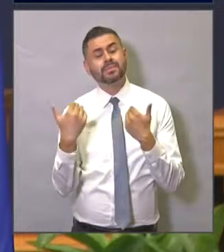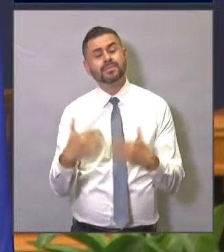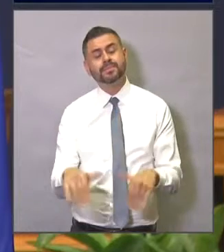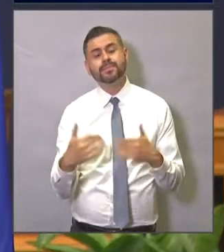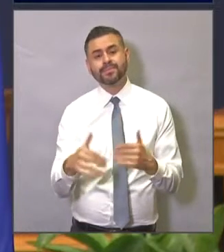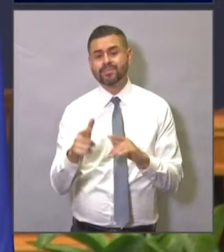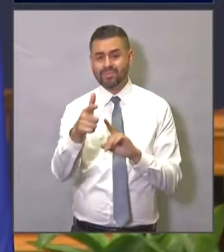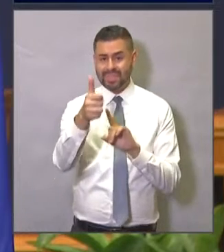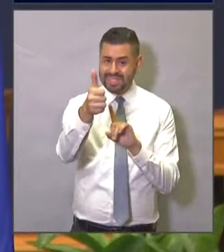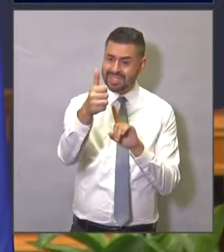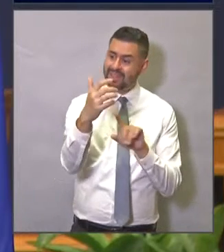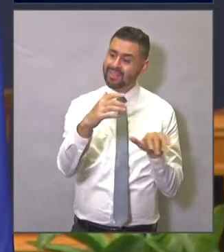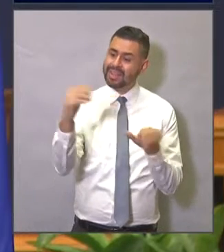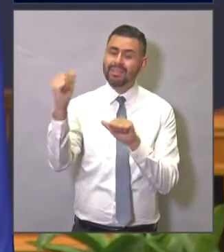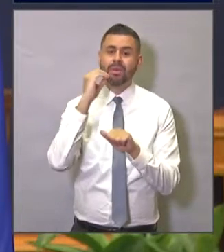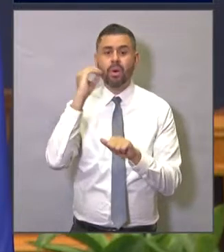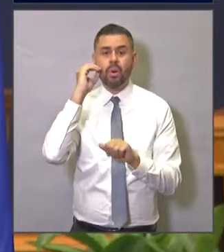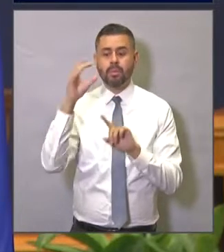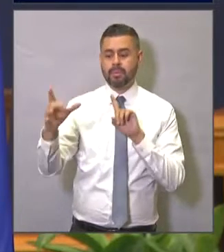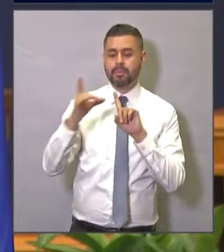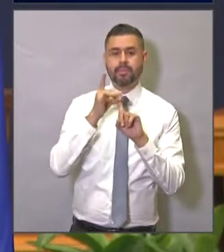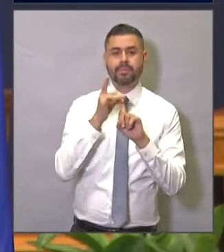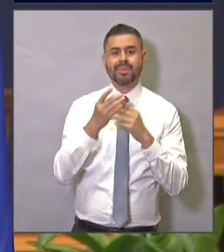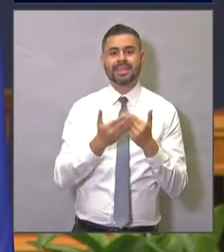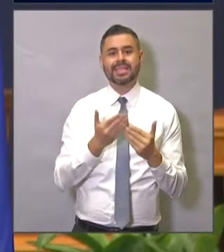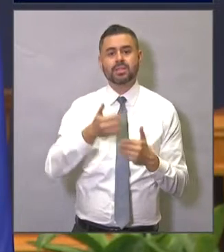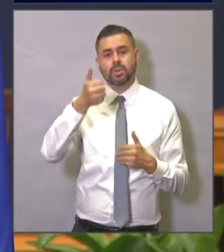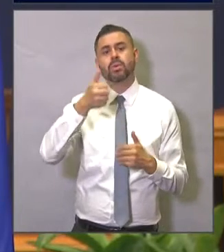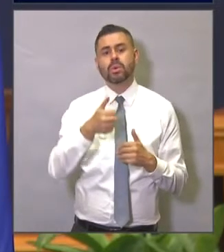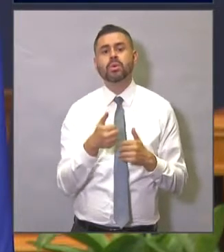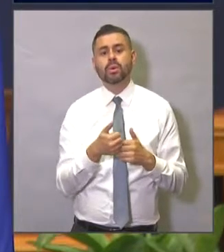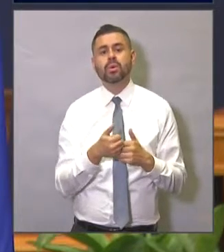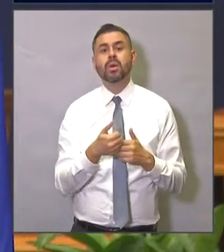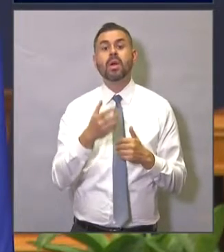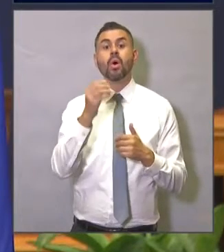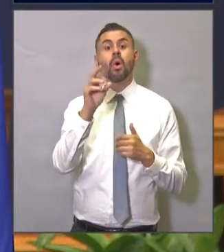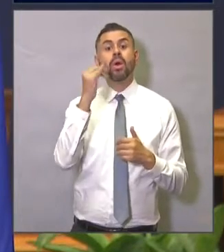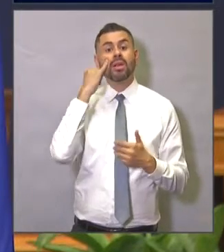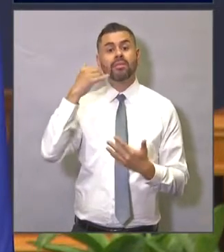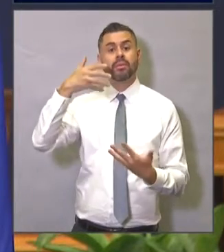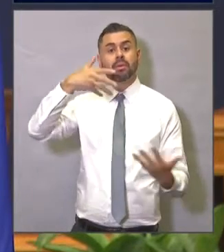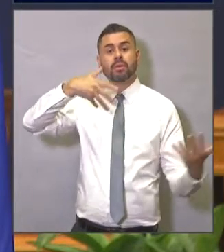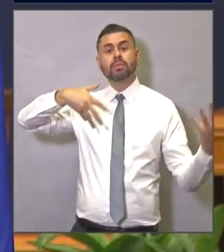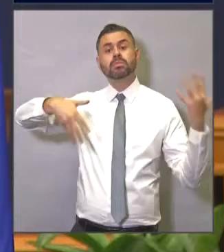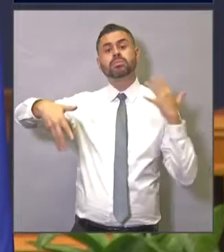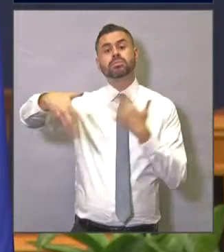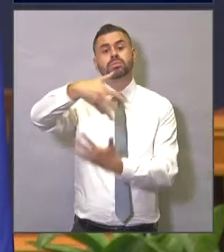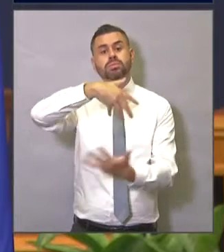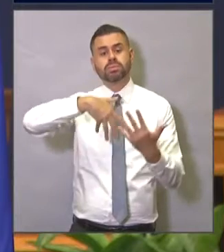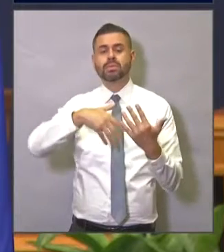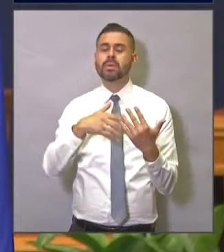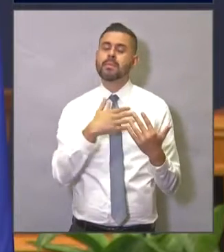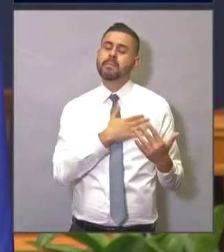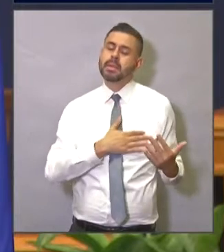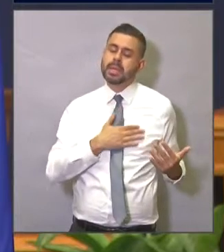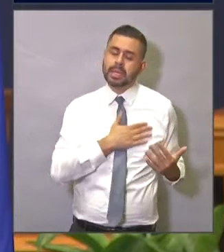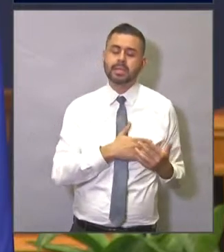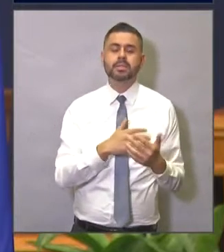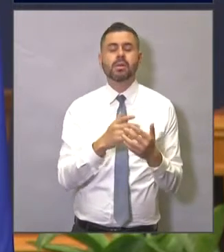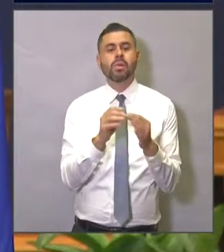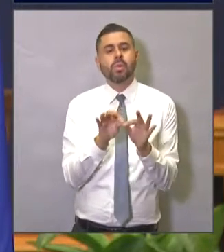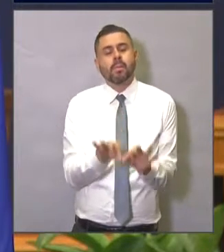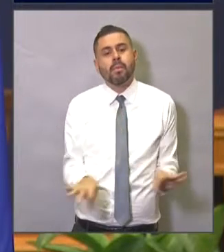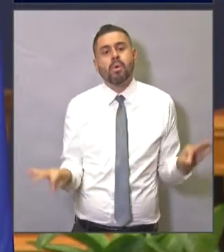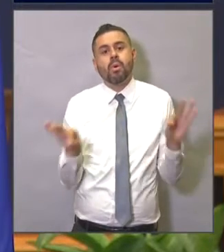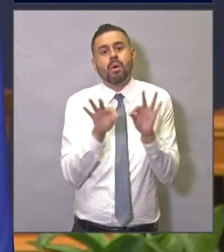infectarse cuando está fuera de su hogar y está cerca de otras personas. utilice todas las herramientas para